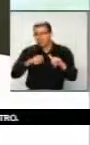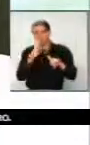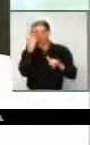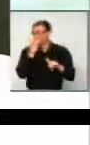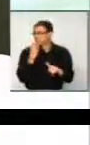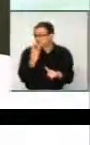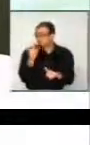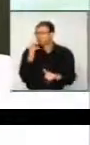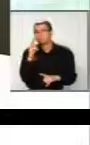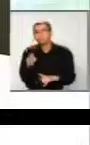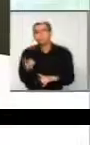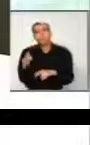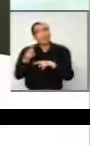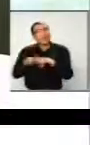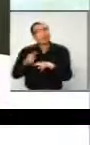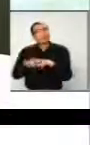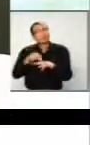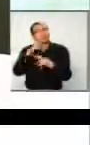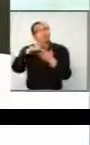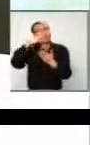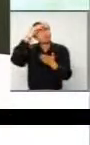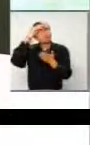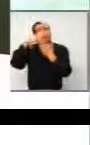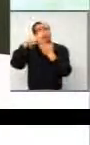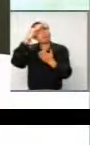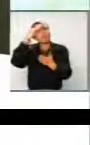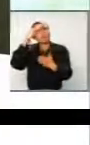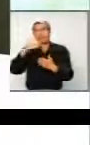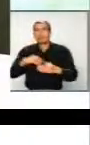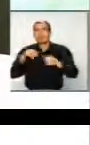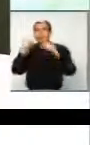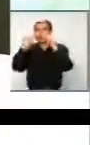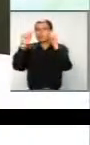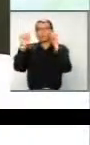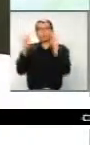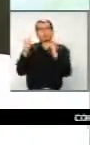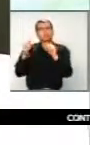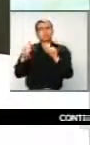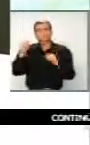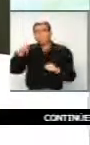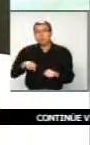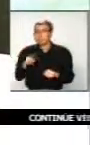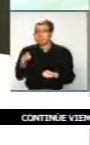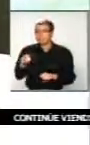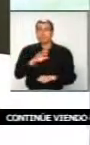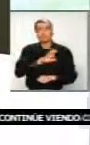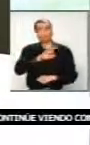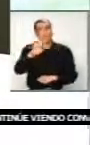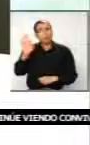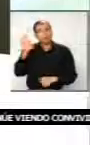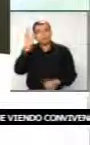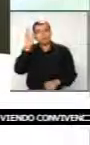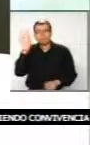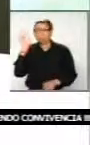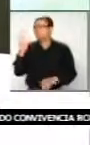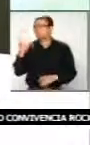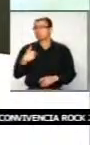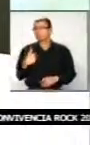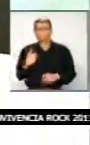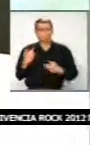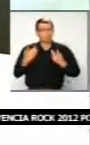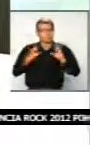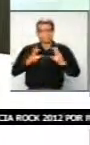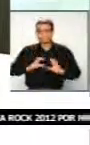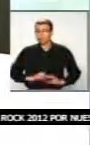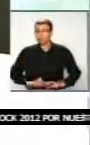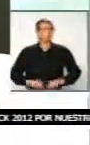con la realidad, y a generar unos imaginarios que la niña nunca va a poder alcanzar, porque incluso son de culturas diferentes a